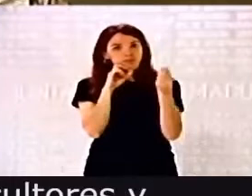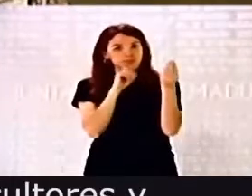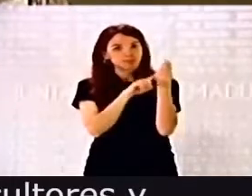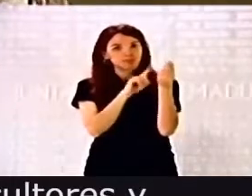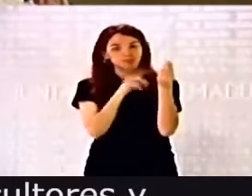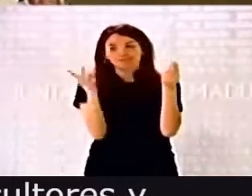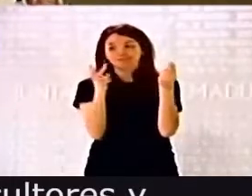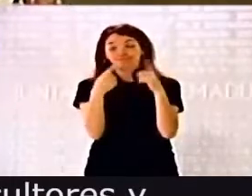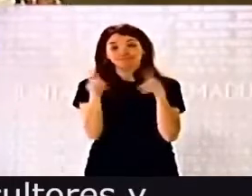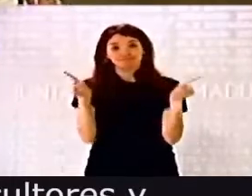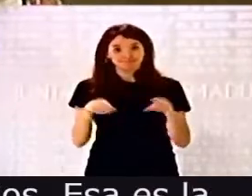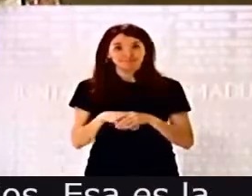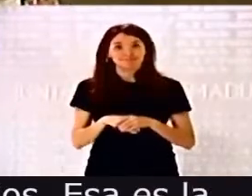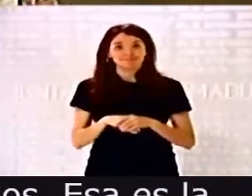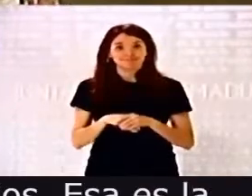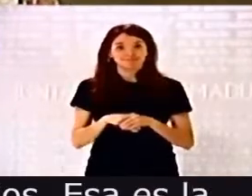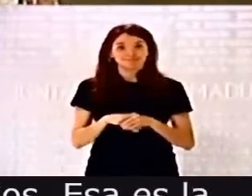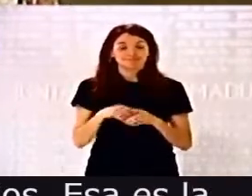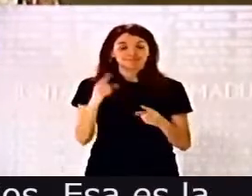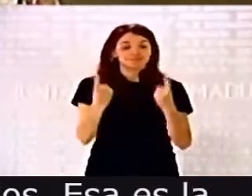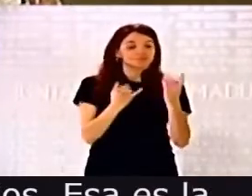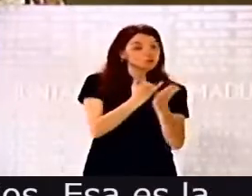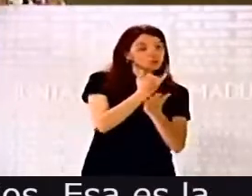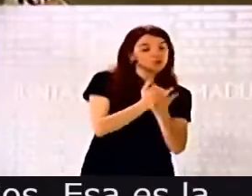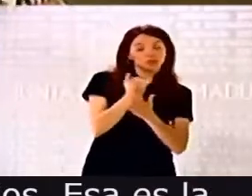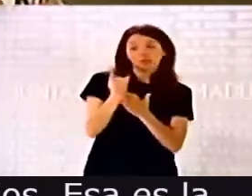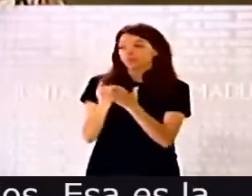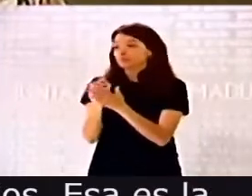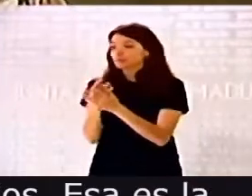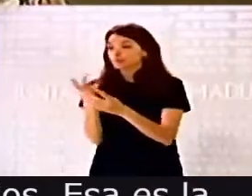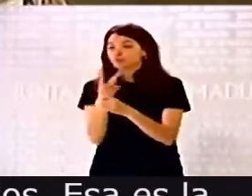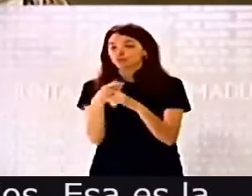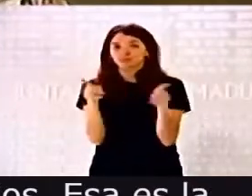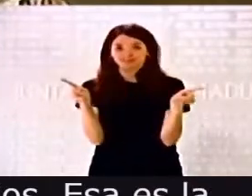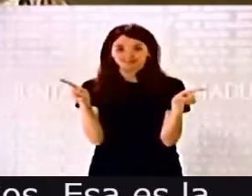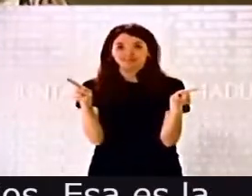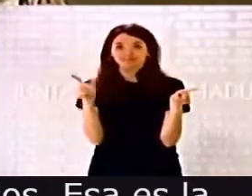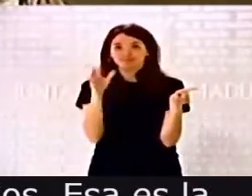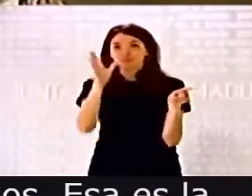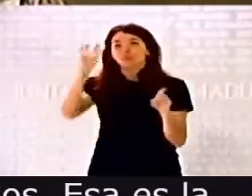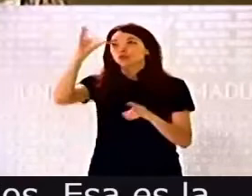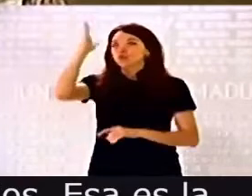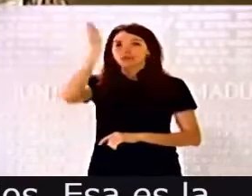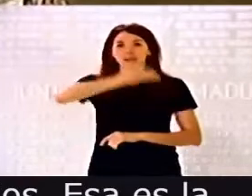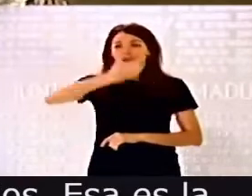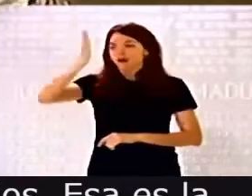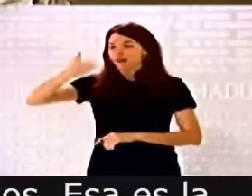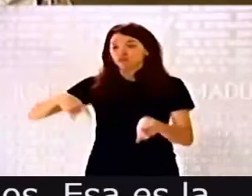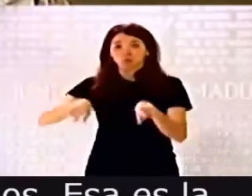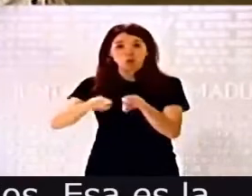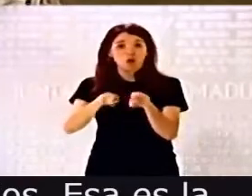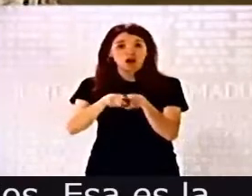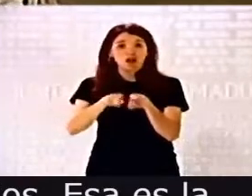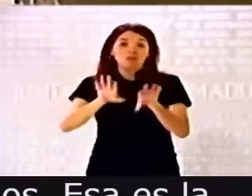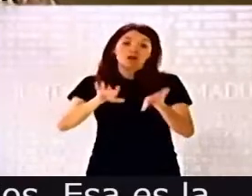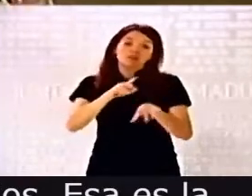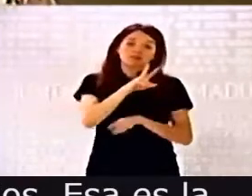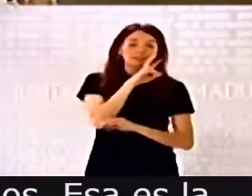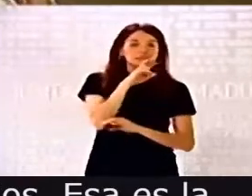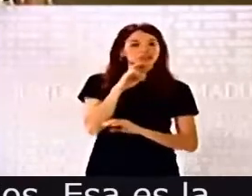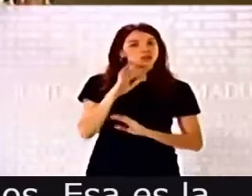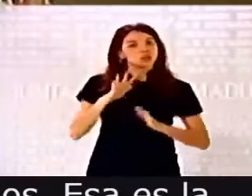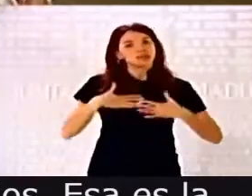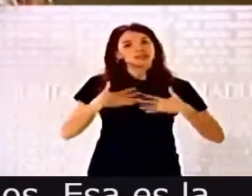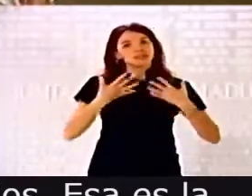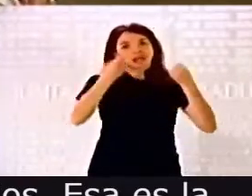diferencia entre unos cultivos y otros. La inclemencia azota por igual a todos, pero unos están más cubiertos